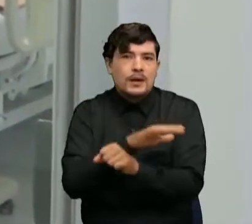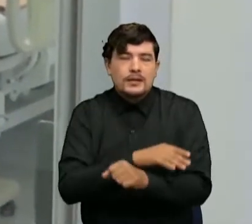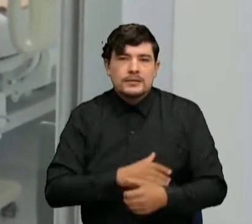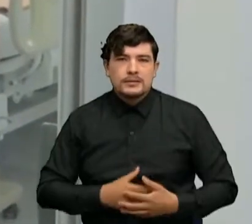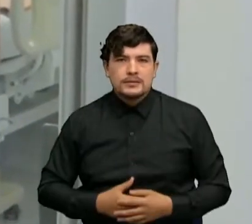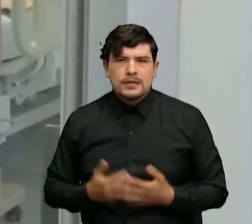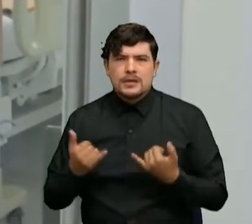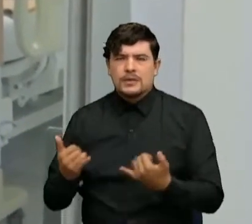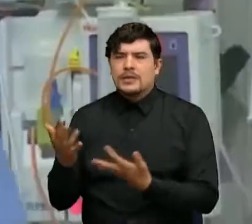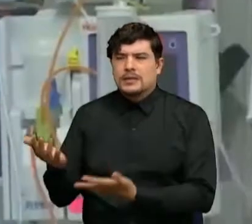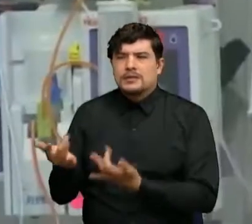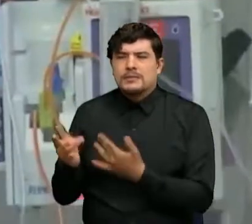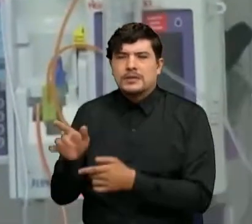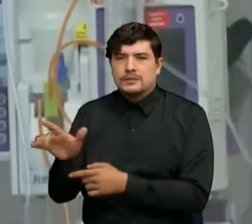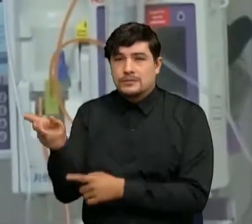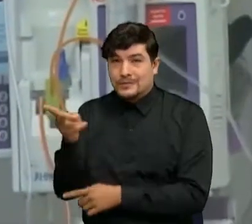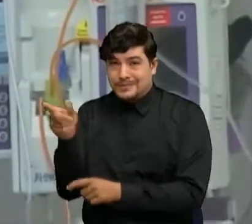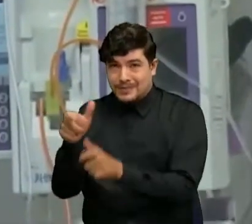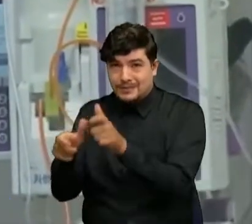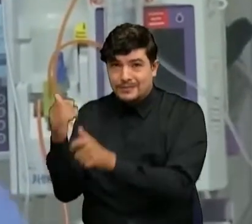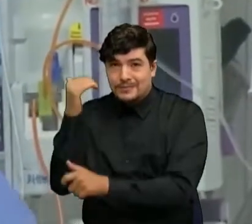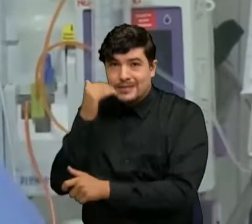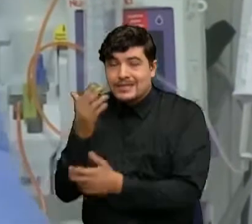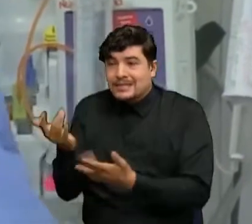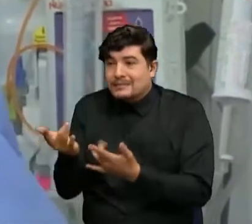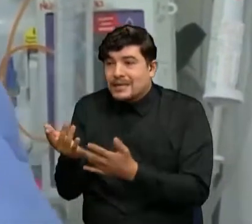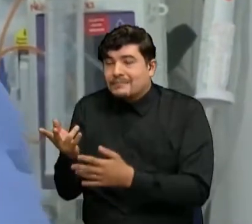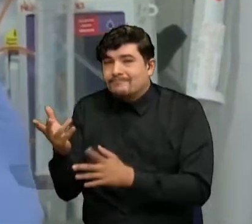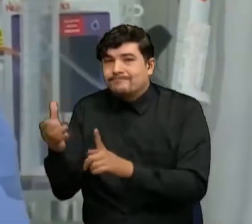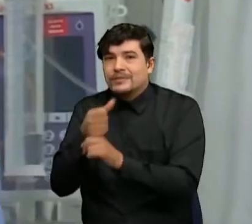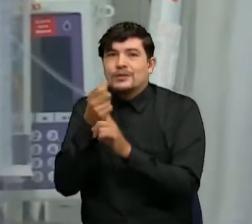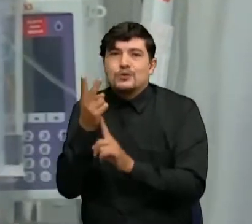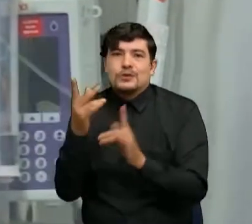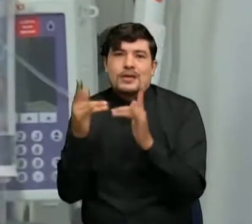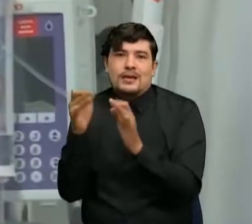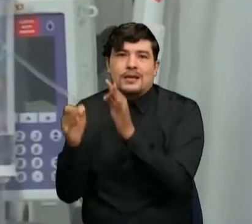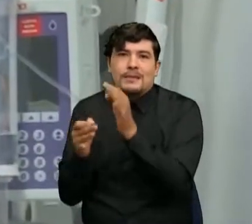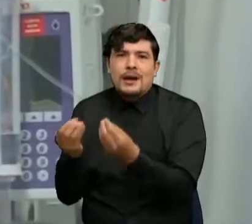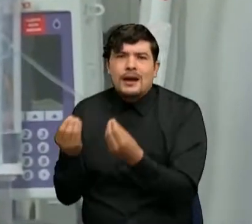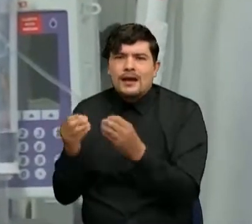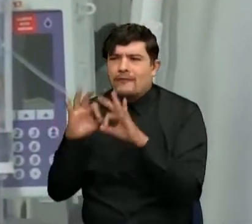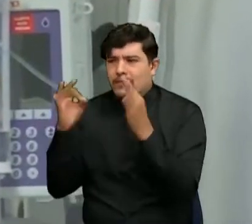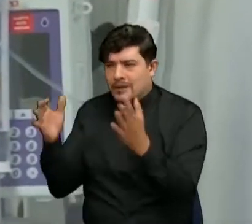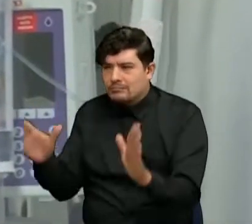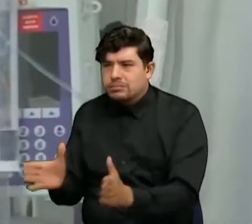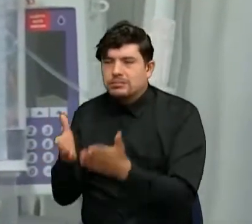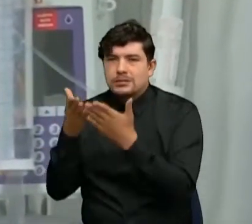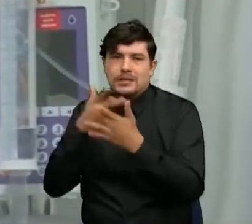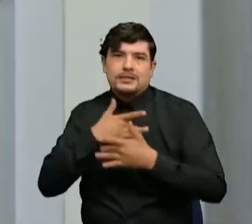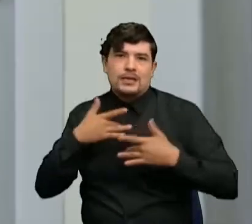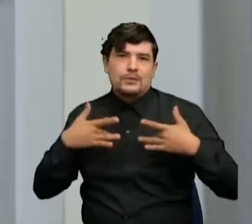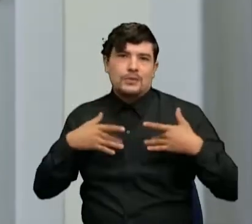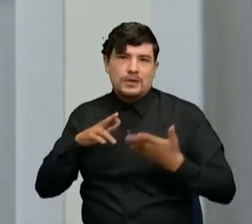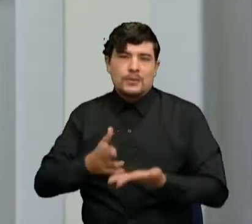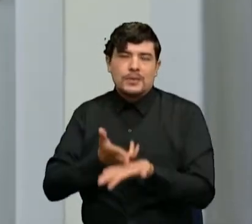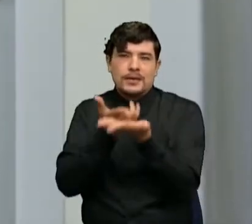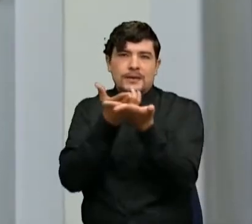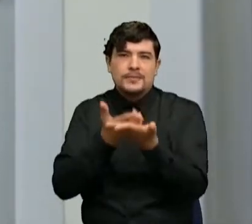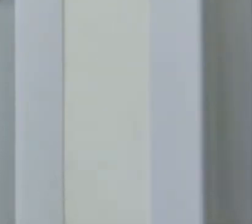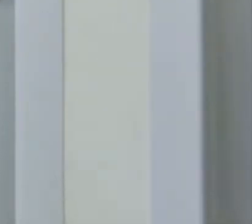guardan la esperanza de conseguir una cama y que esto pueda ayudarle a sus familiares a superar esta difícil prueba de salud.